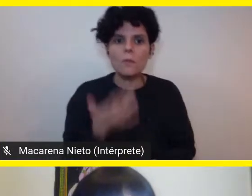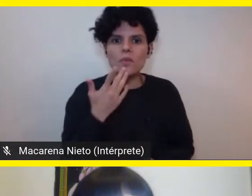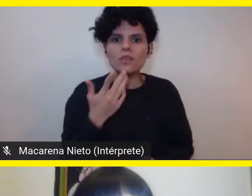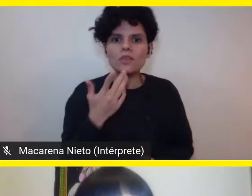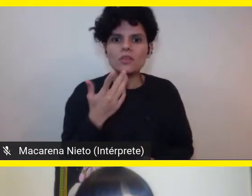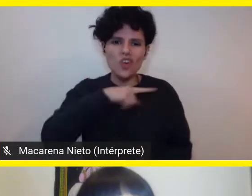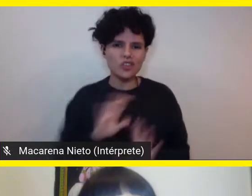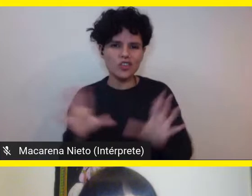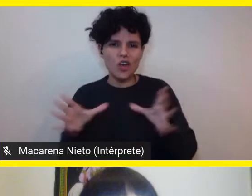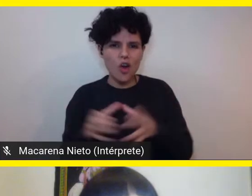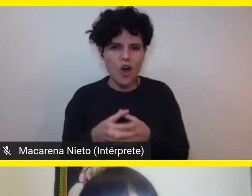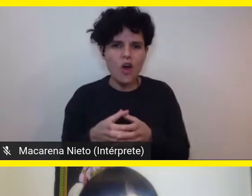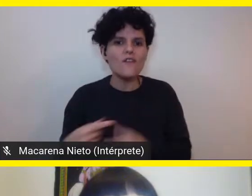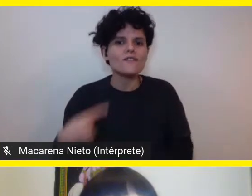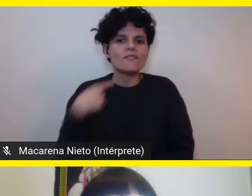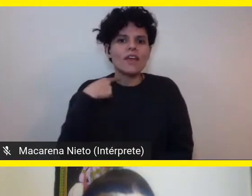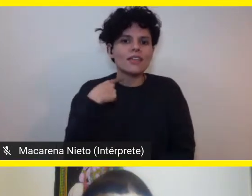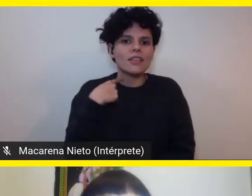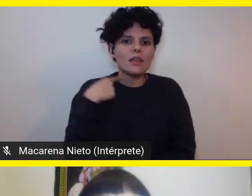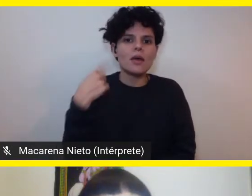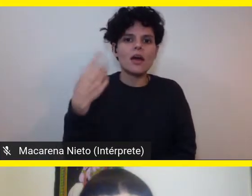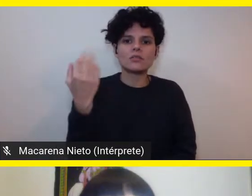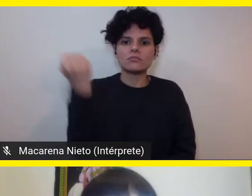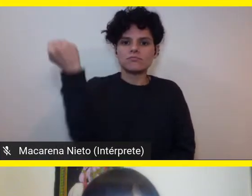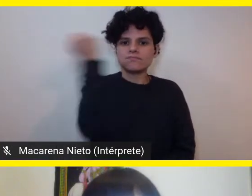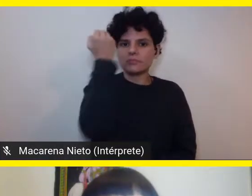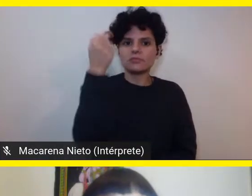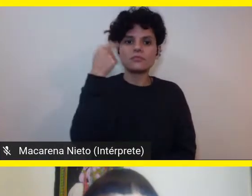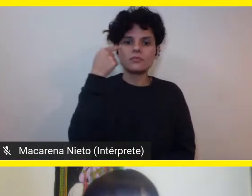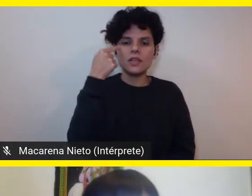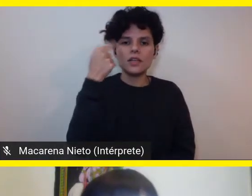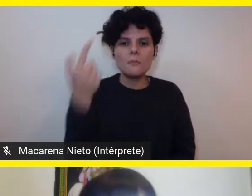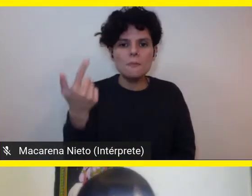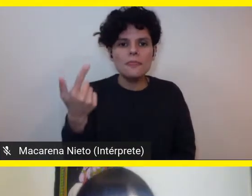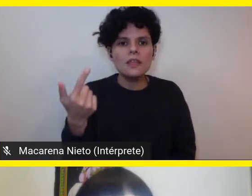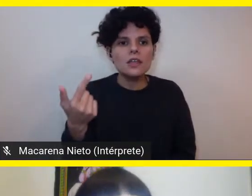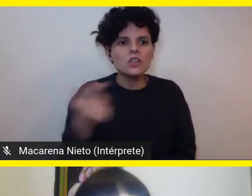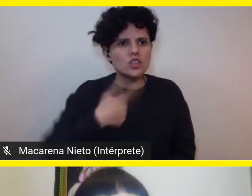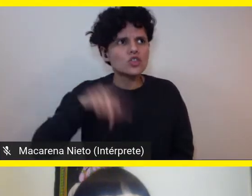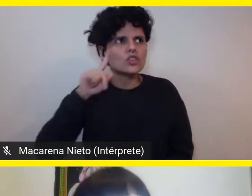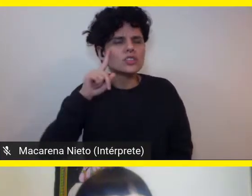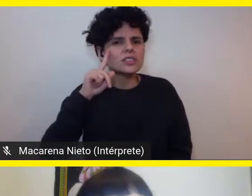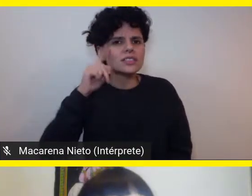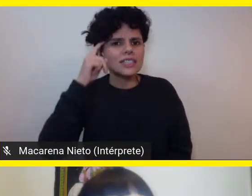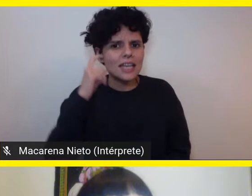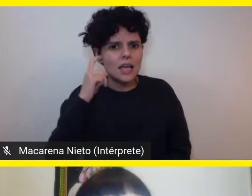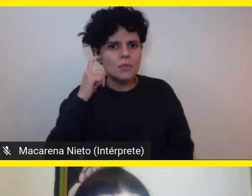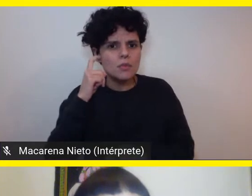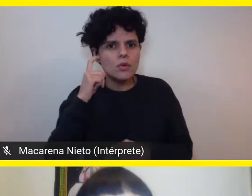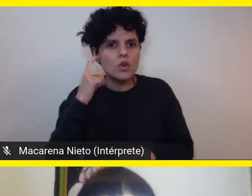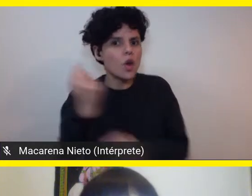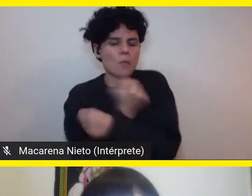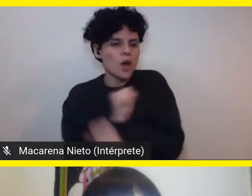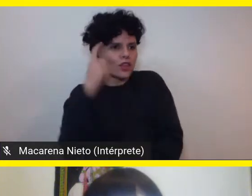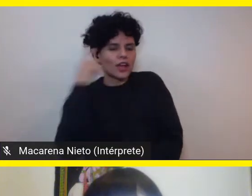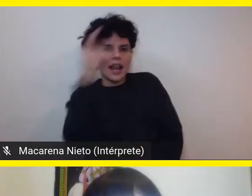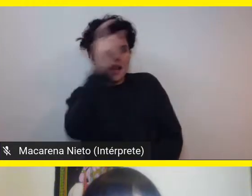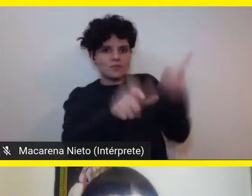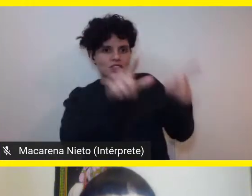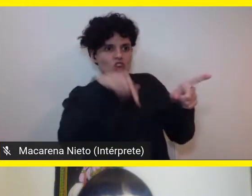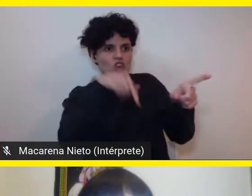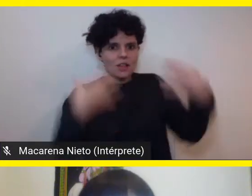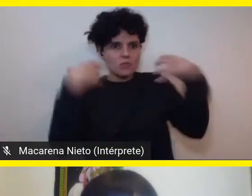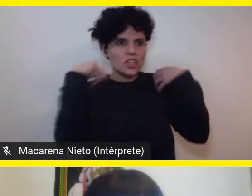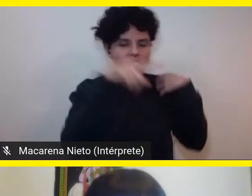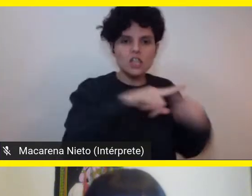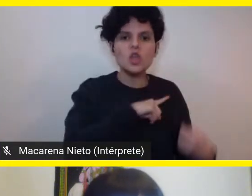Ocular, creemos que es inaceptable que los responsables materiales y políticos sigan libres y sigan en sus cargos